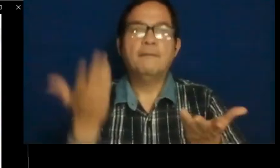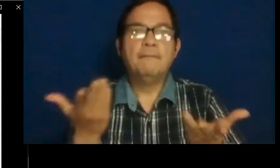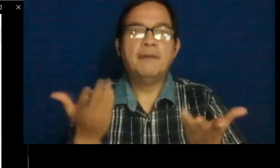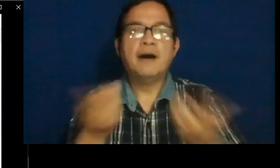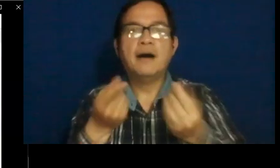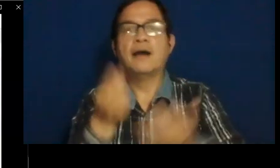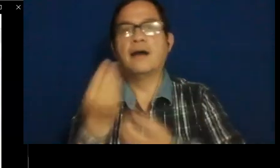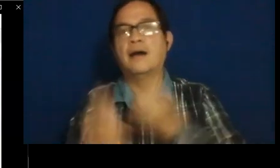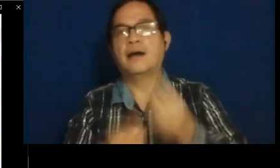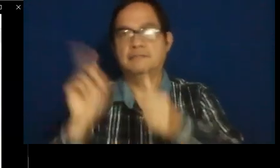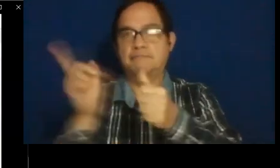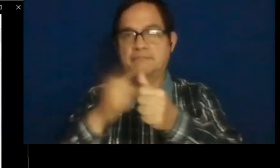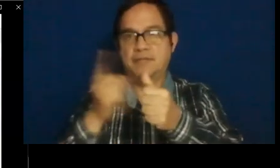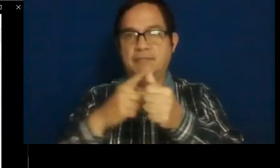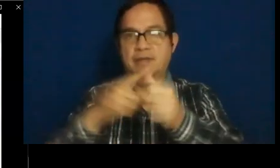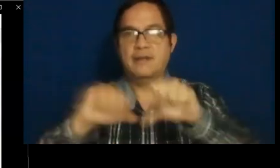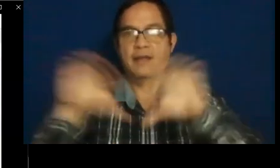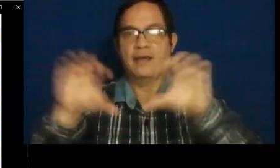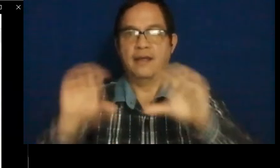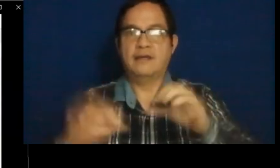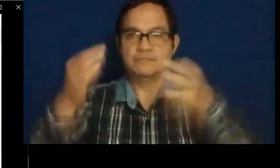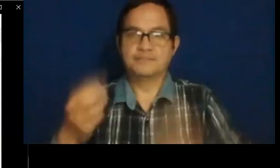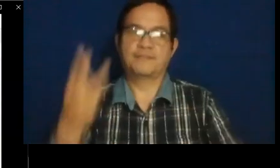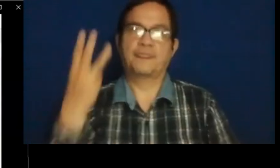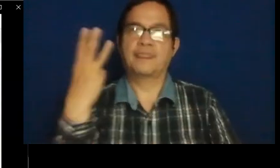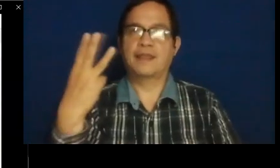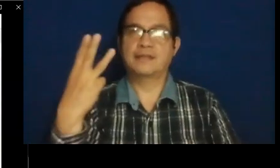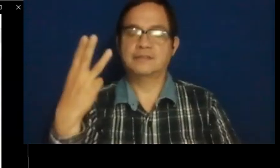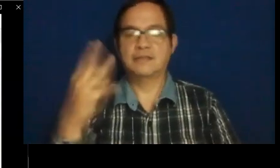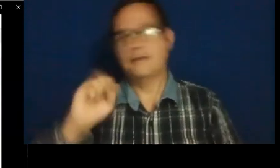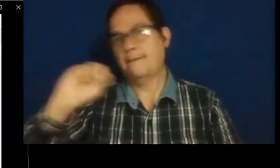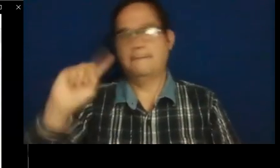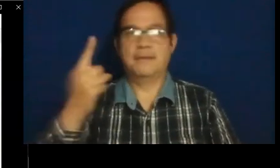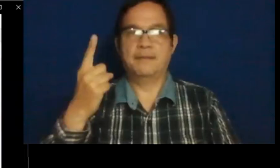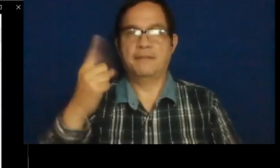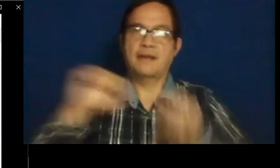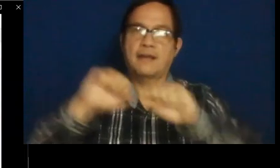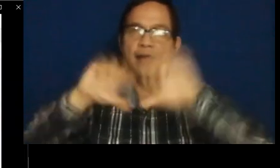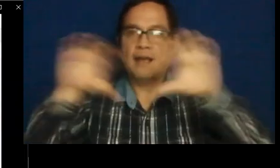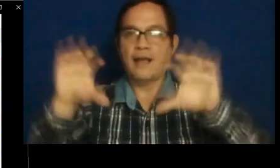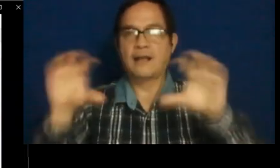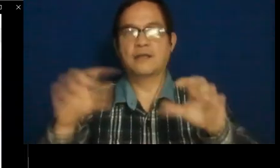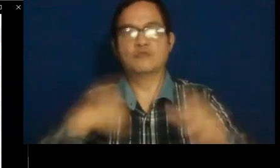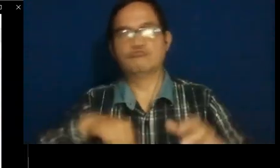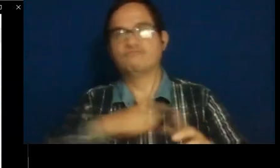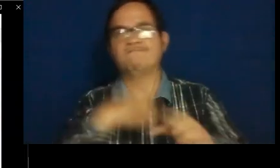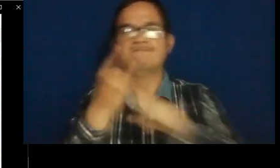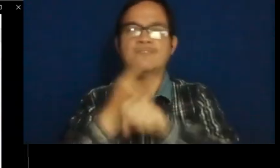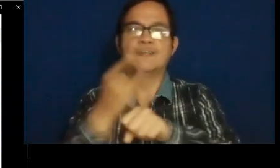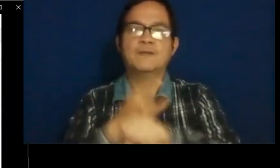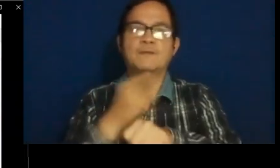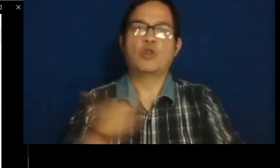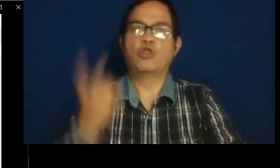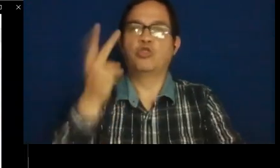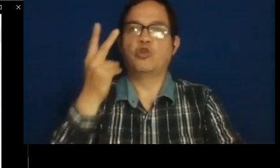hacer nuestra primera actividad. Son 3 actividades, ¿listo? En la primera actividad nosotros vamos a utilizar las 2